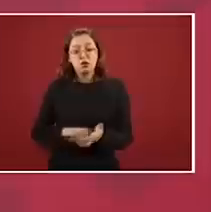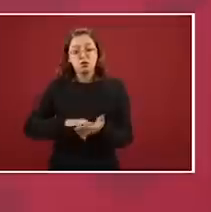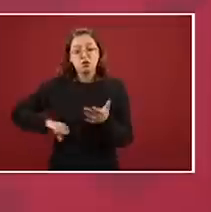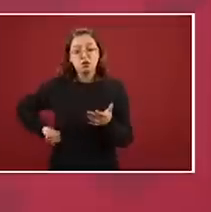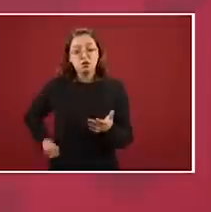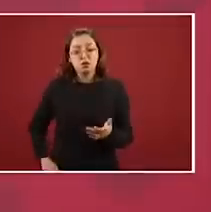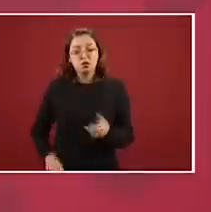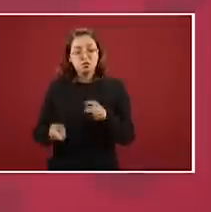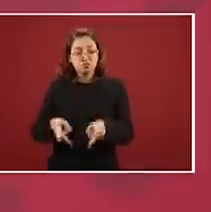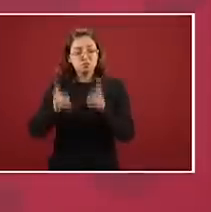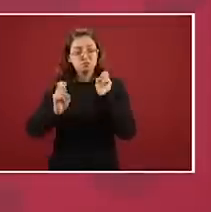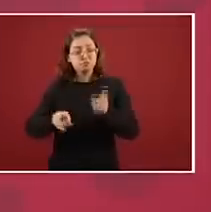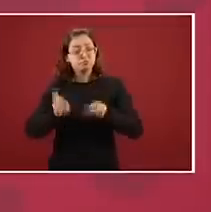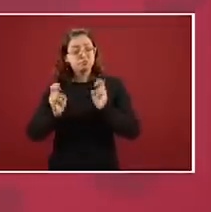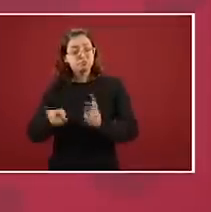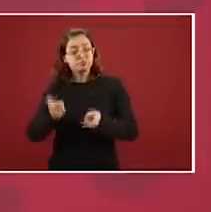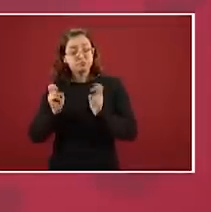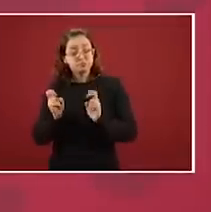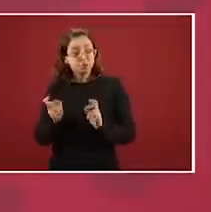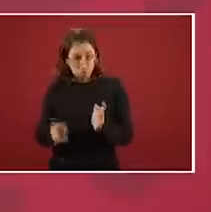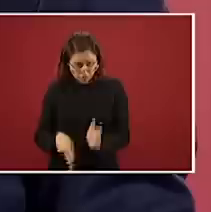las medicinas?